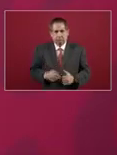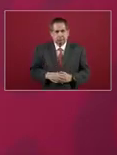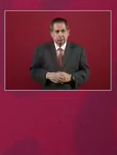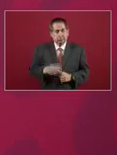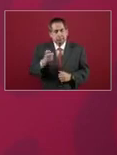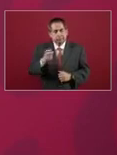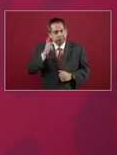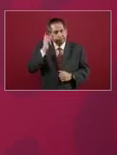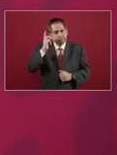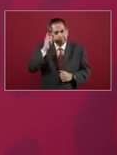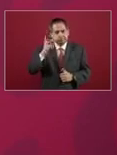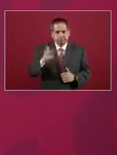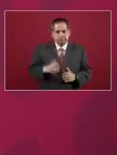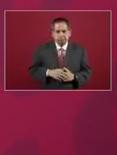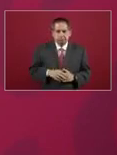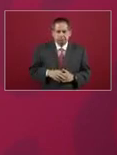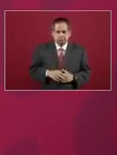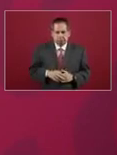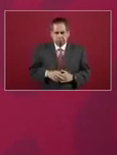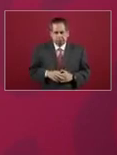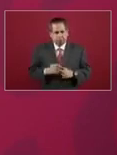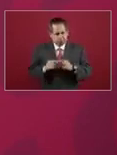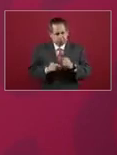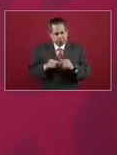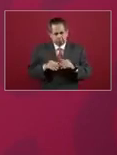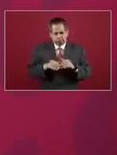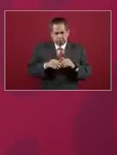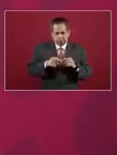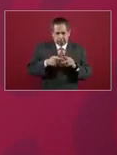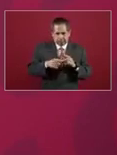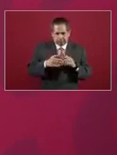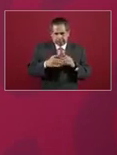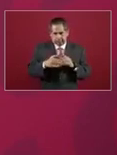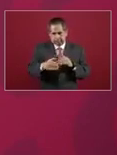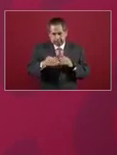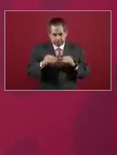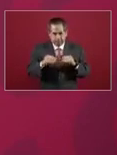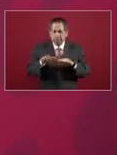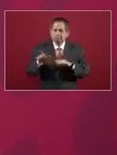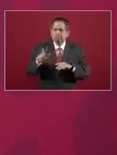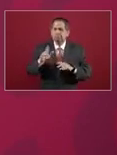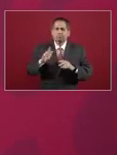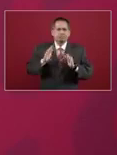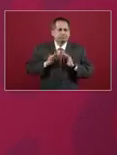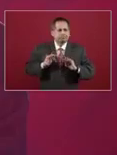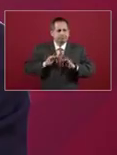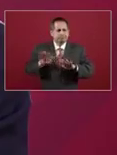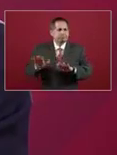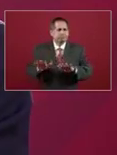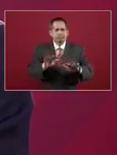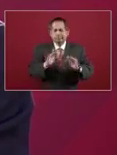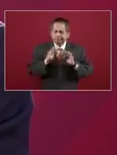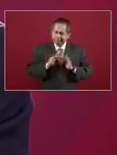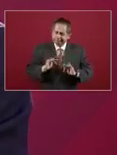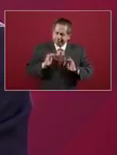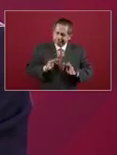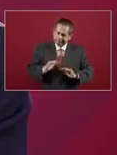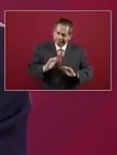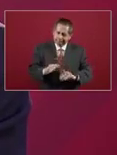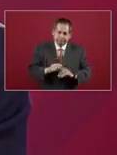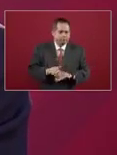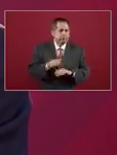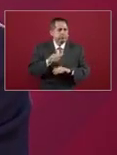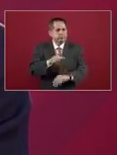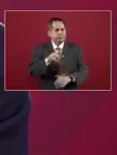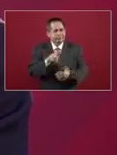Entonces yo espero que ahí se vayan serenando los ánimos en el